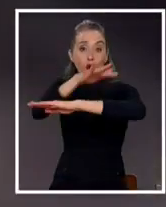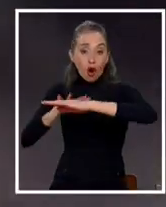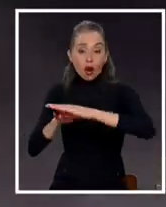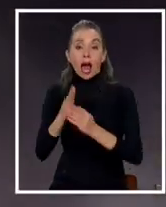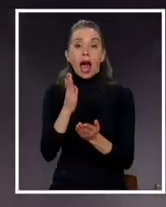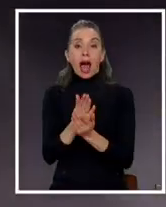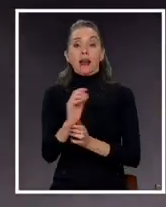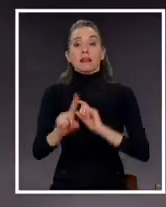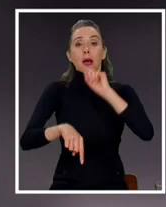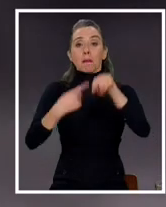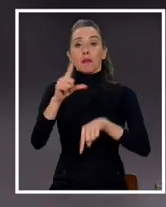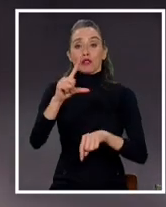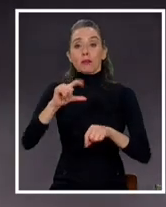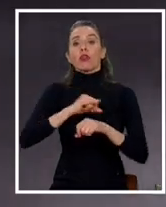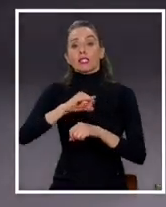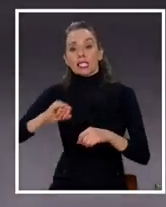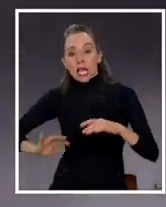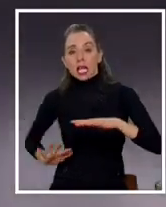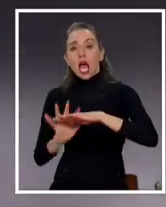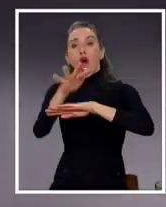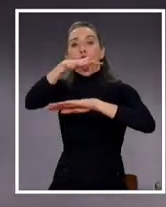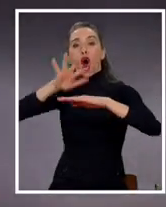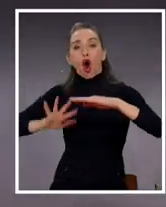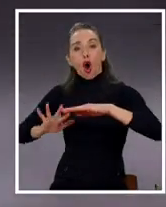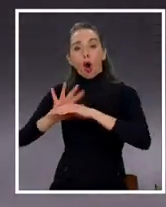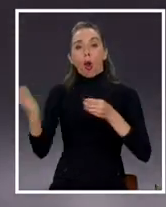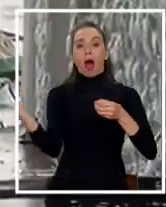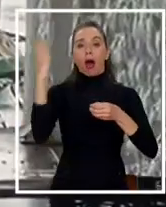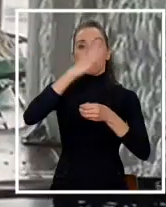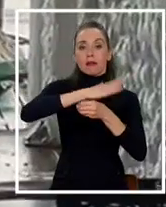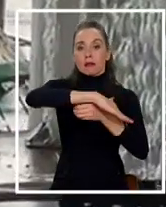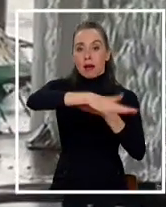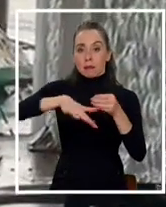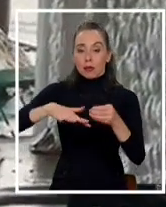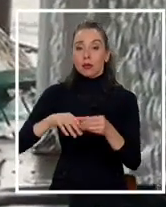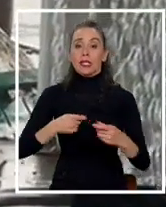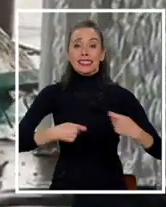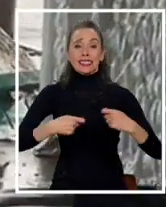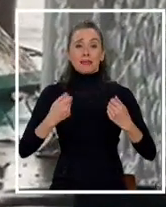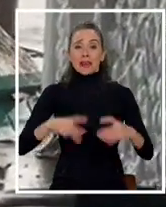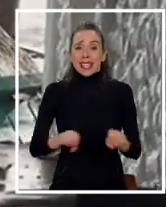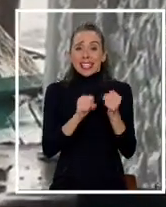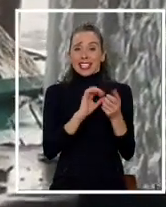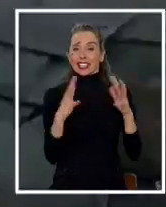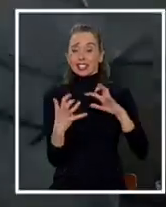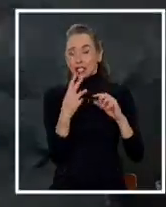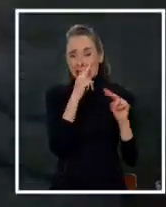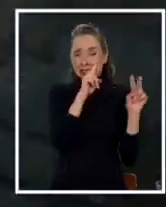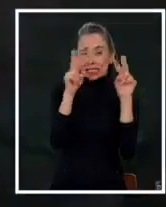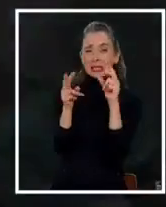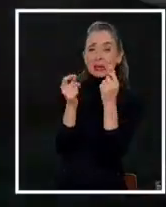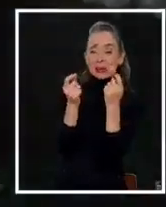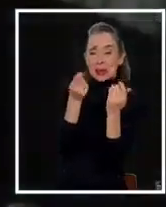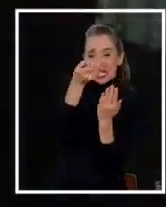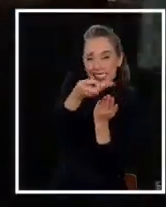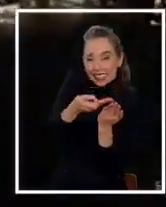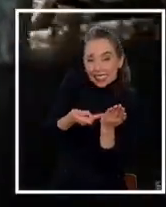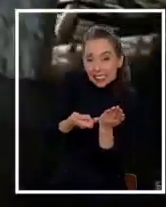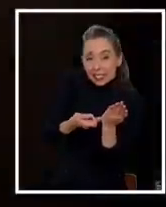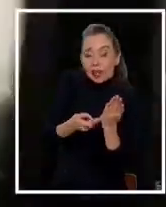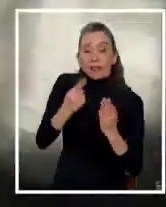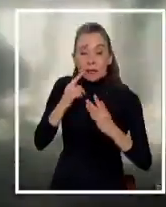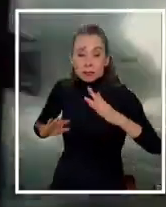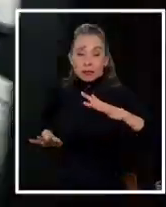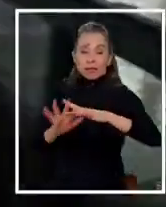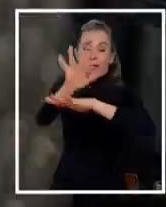Nui hasta el próximo lunes. El siguiente paso para los locatarios afectados será evaluar los daños tras el paso de las olas